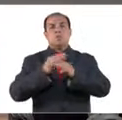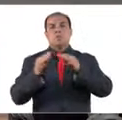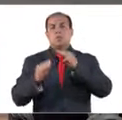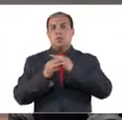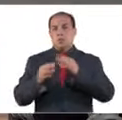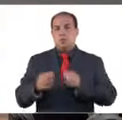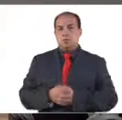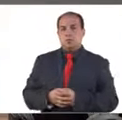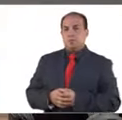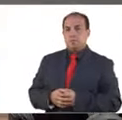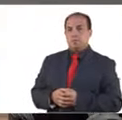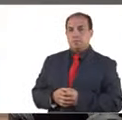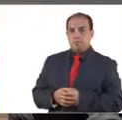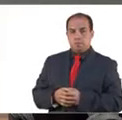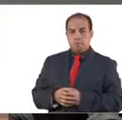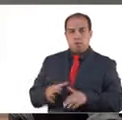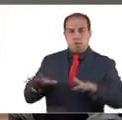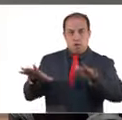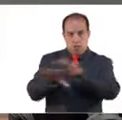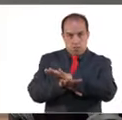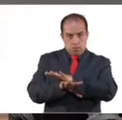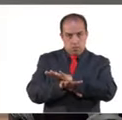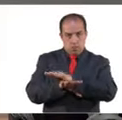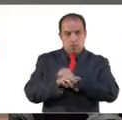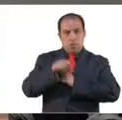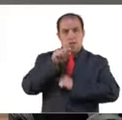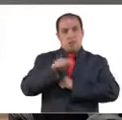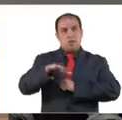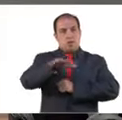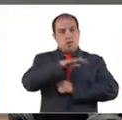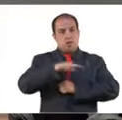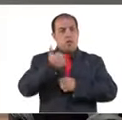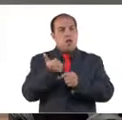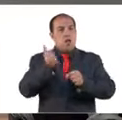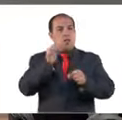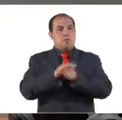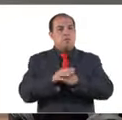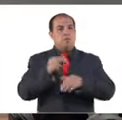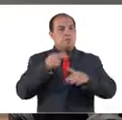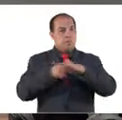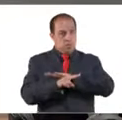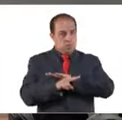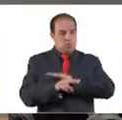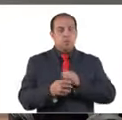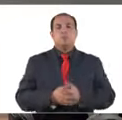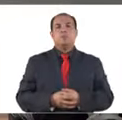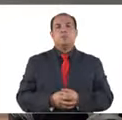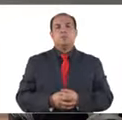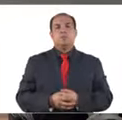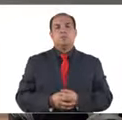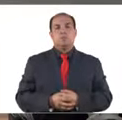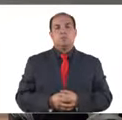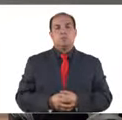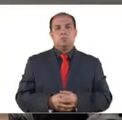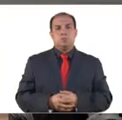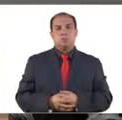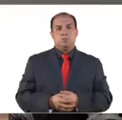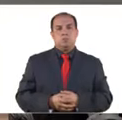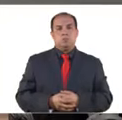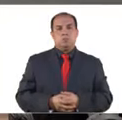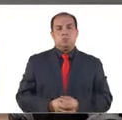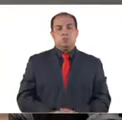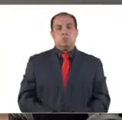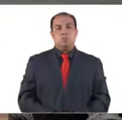Sí. Cambiamos el área de administración del metro, no porque hubiera, en todo caso